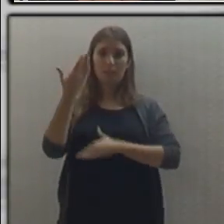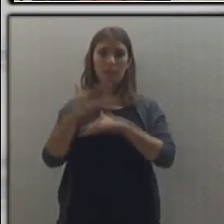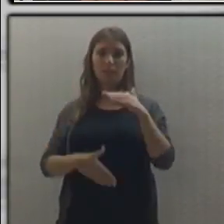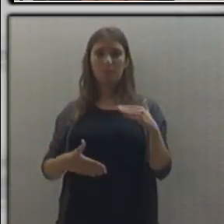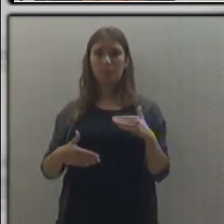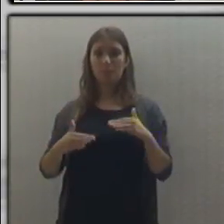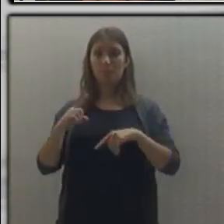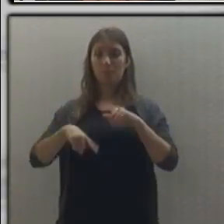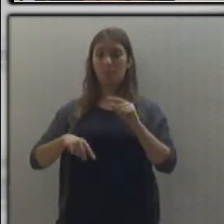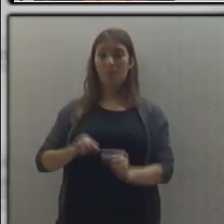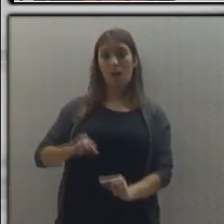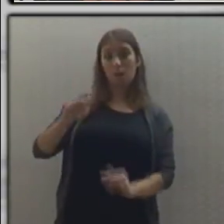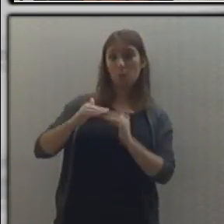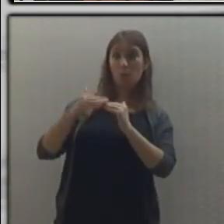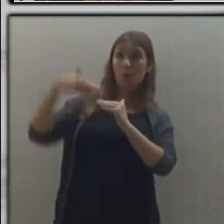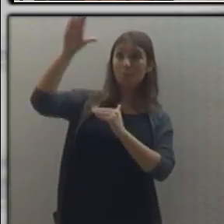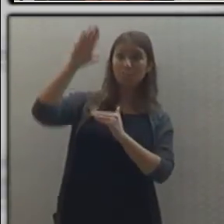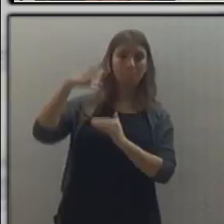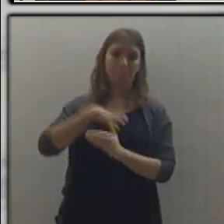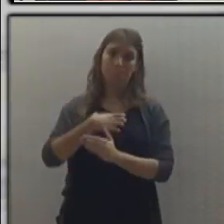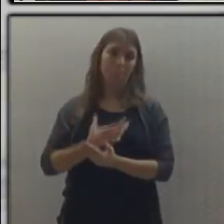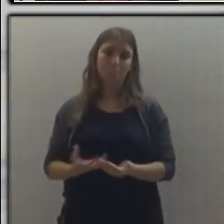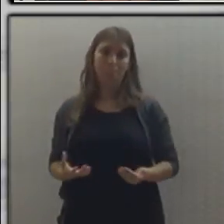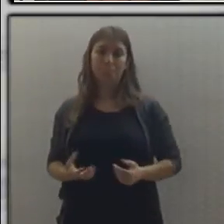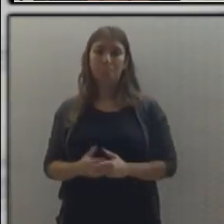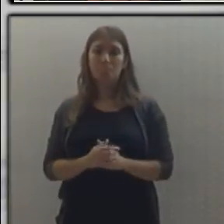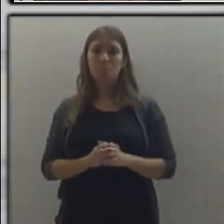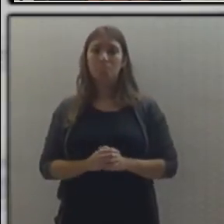a partir de una cierta altura.